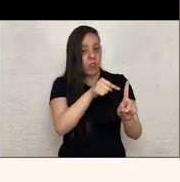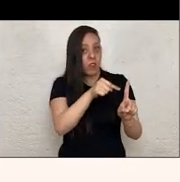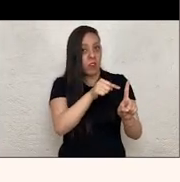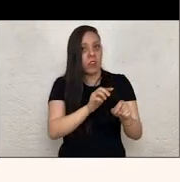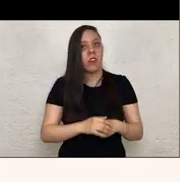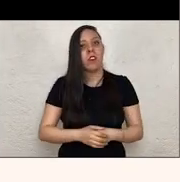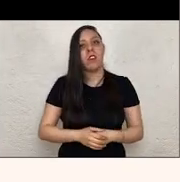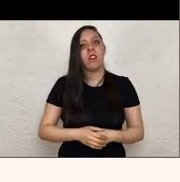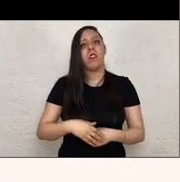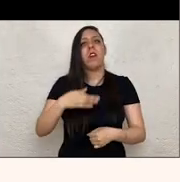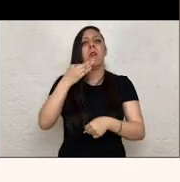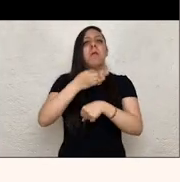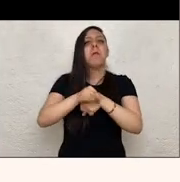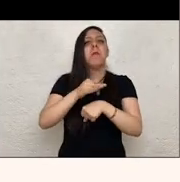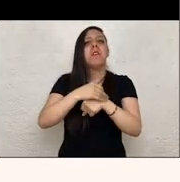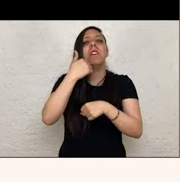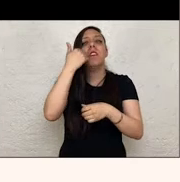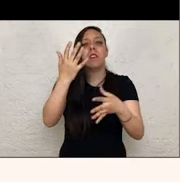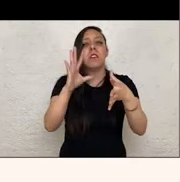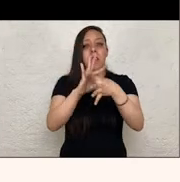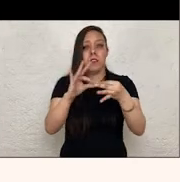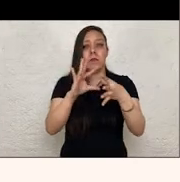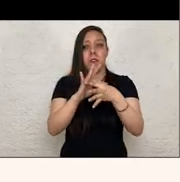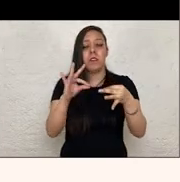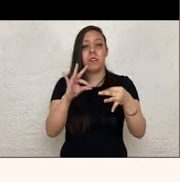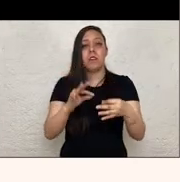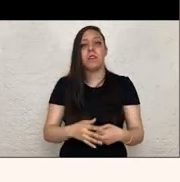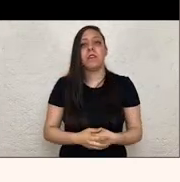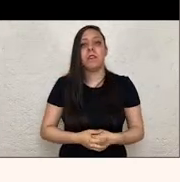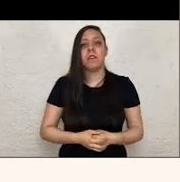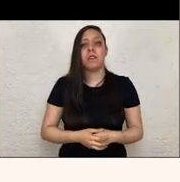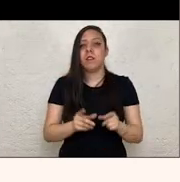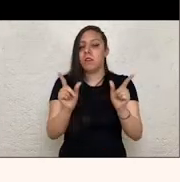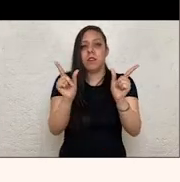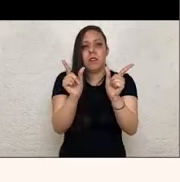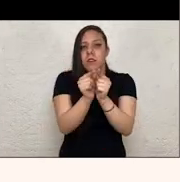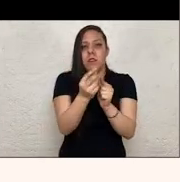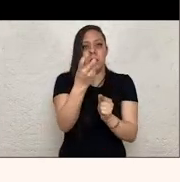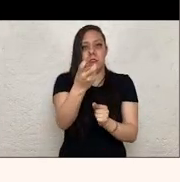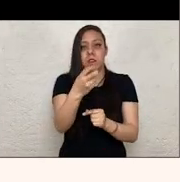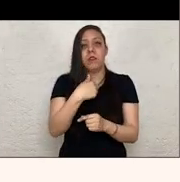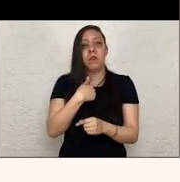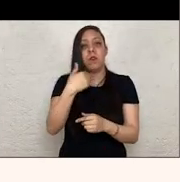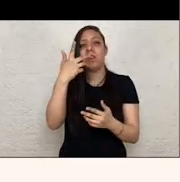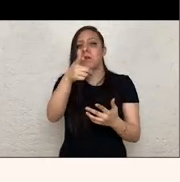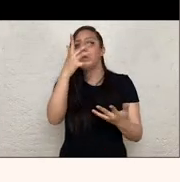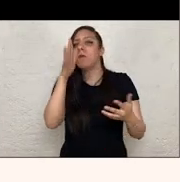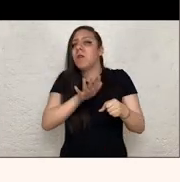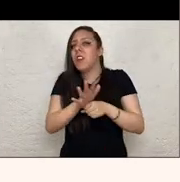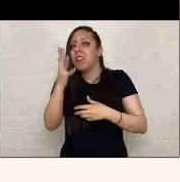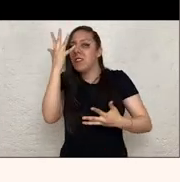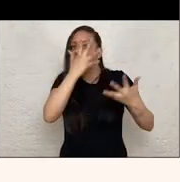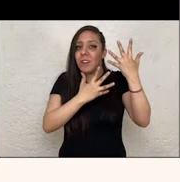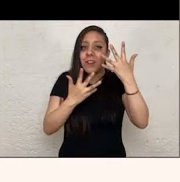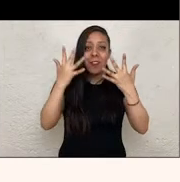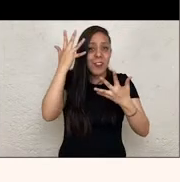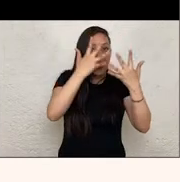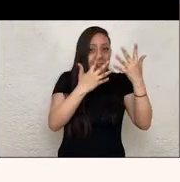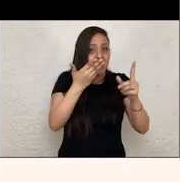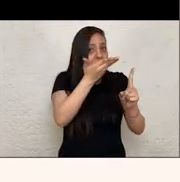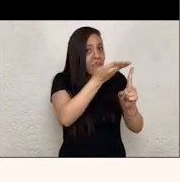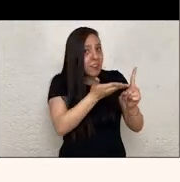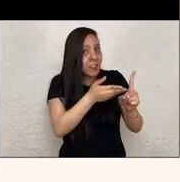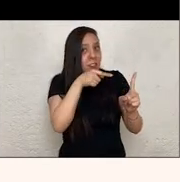Bueno, para mientras quiero explicar en un momento nada más la confusión que